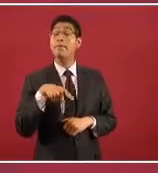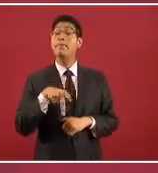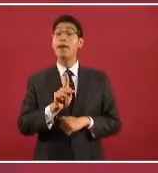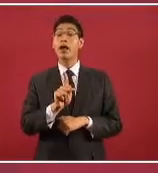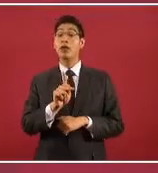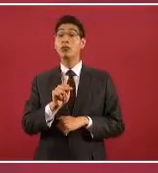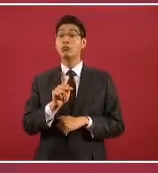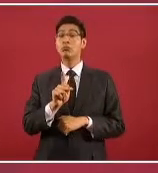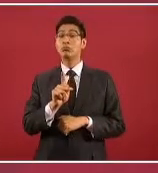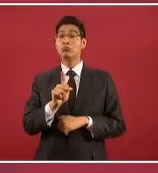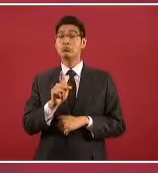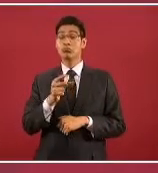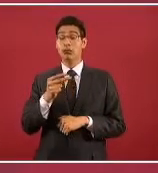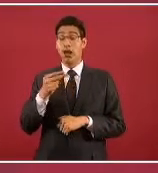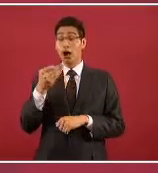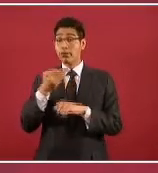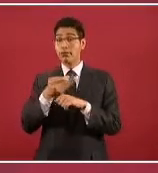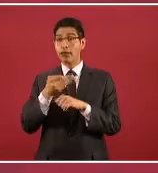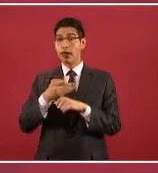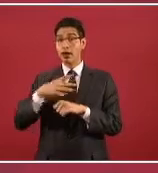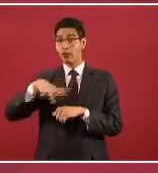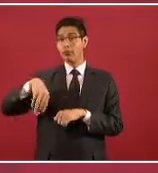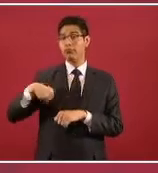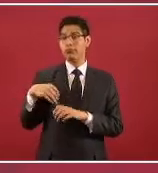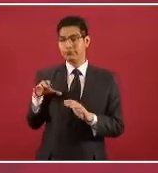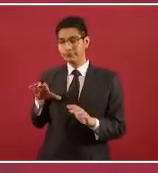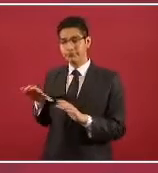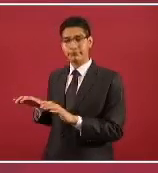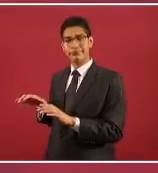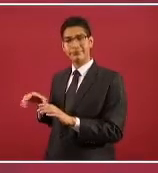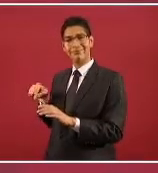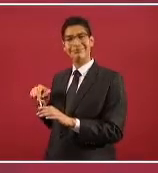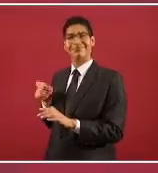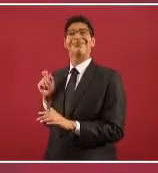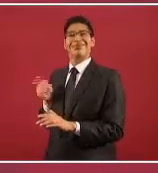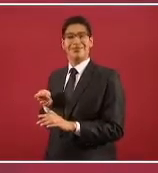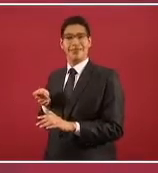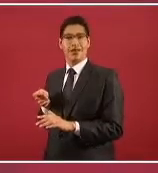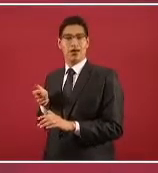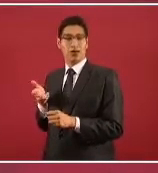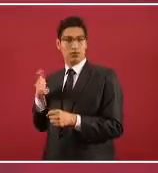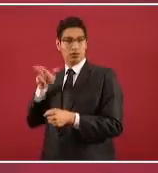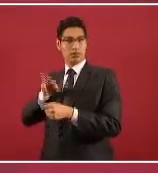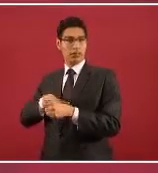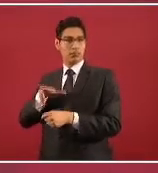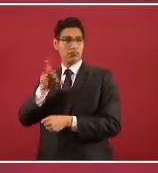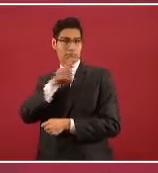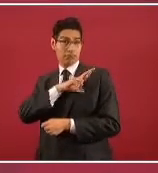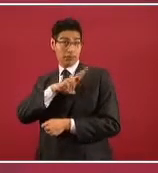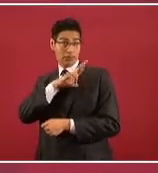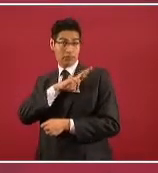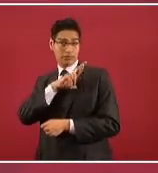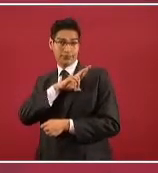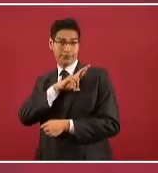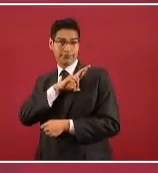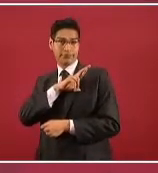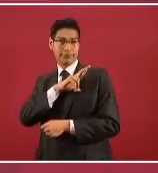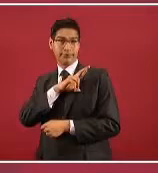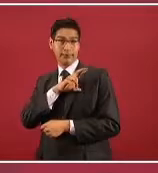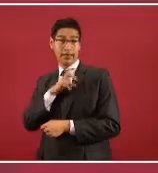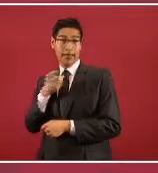reserva de los hospitales privados, que puede significar